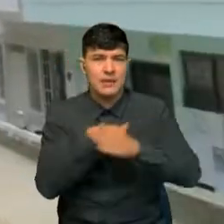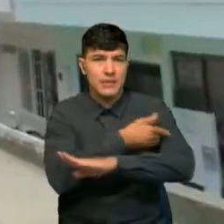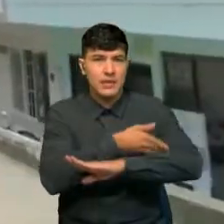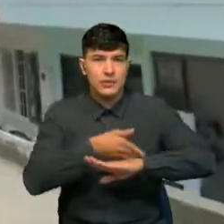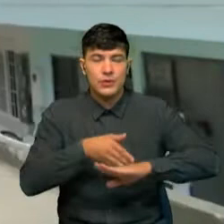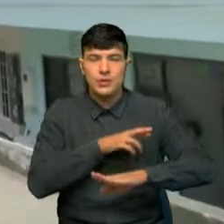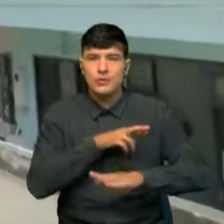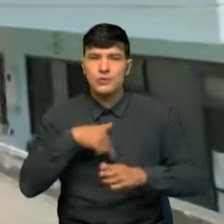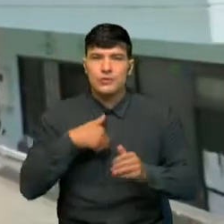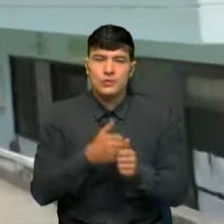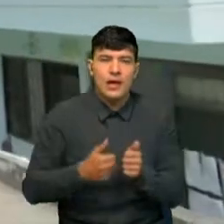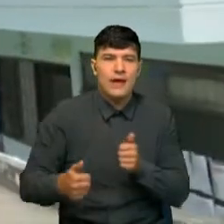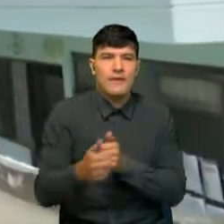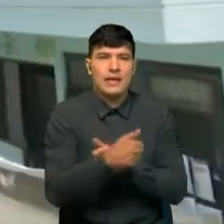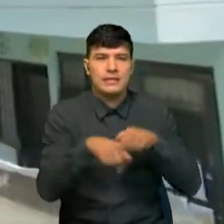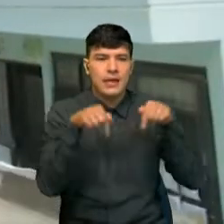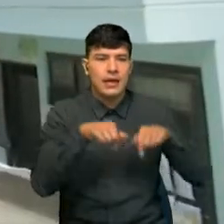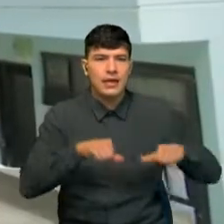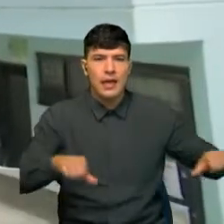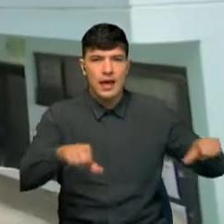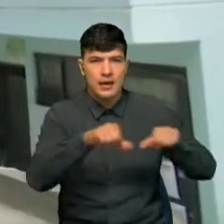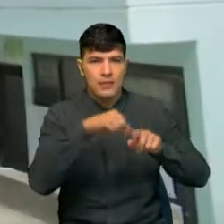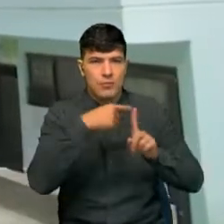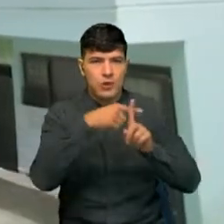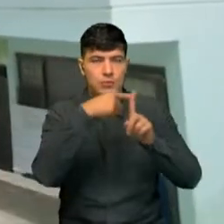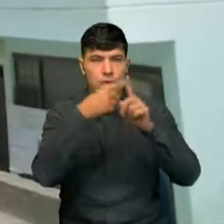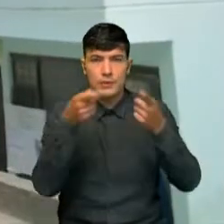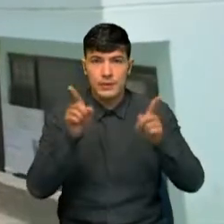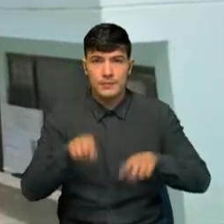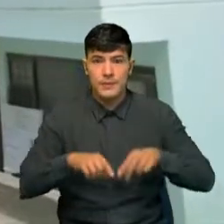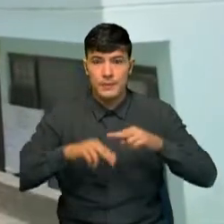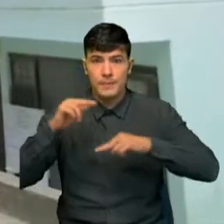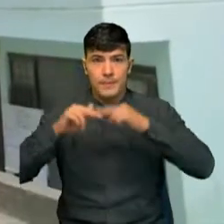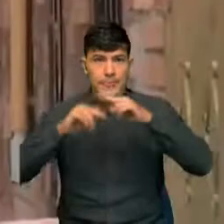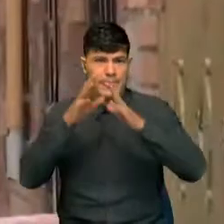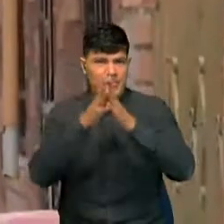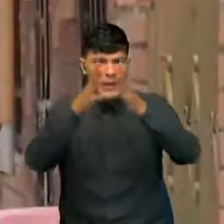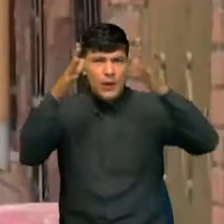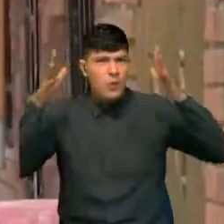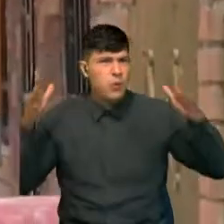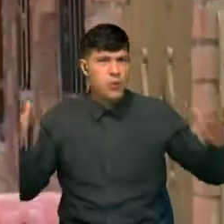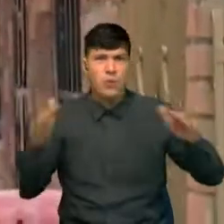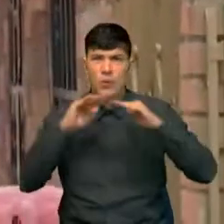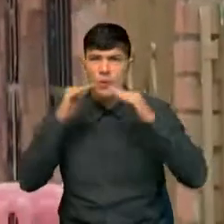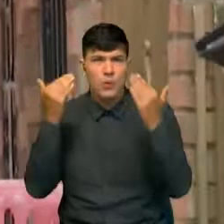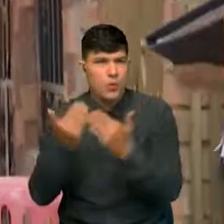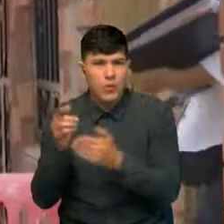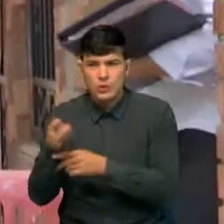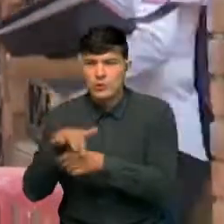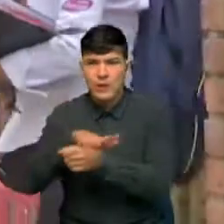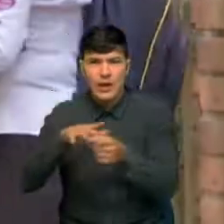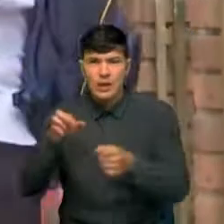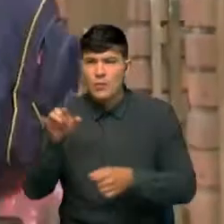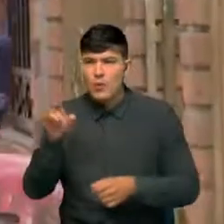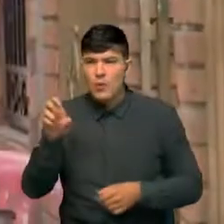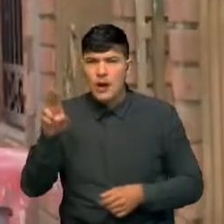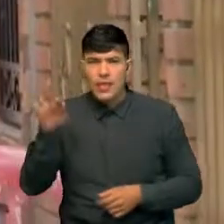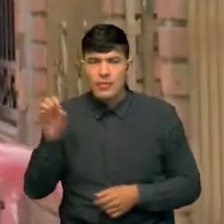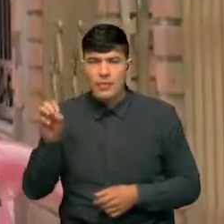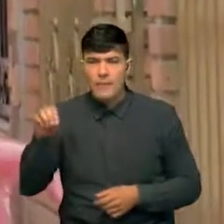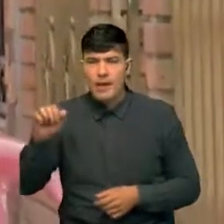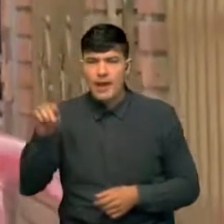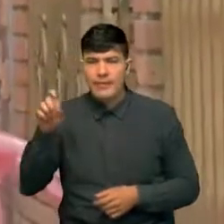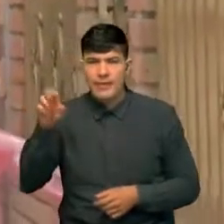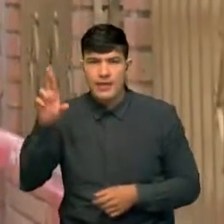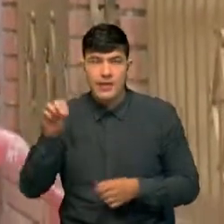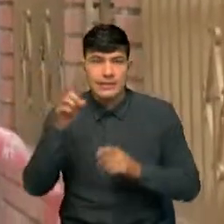venimos avanzando con este sector. También con la construcción del megacolegio, sí, en el sector de Puerto Madero, una inversión de 6.500 millones de